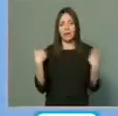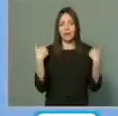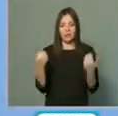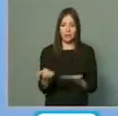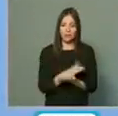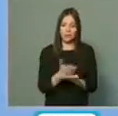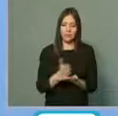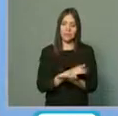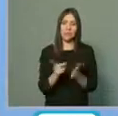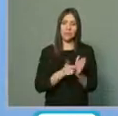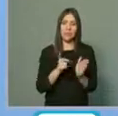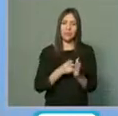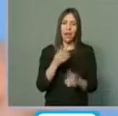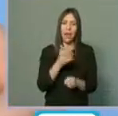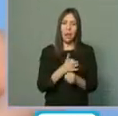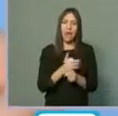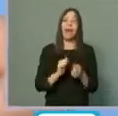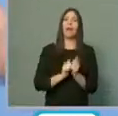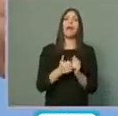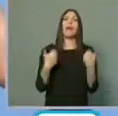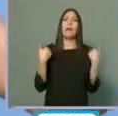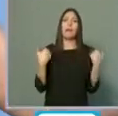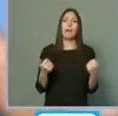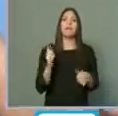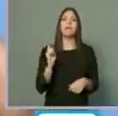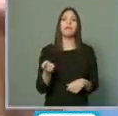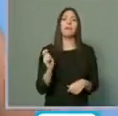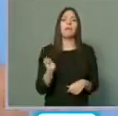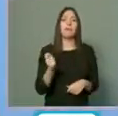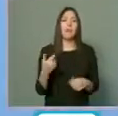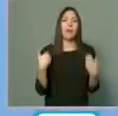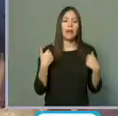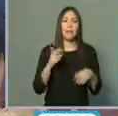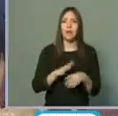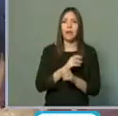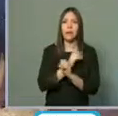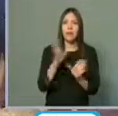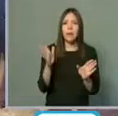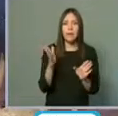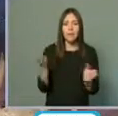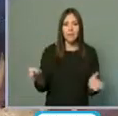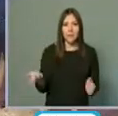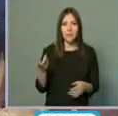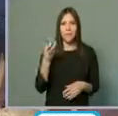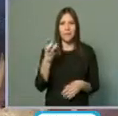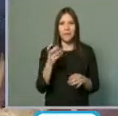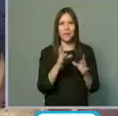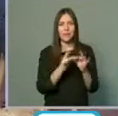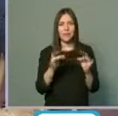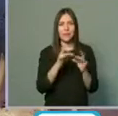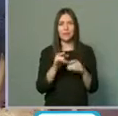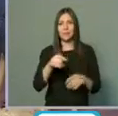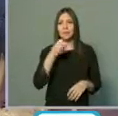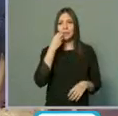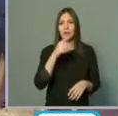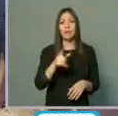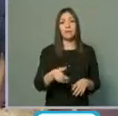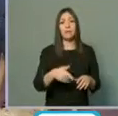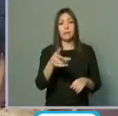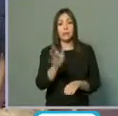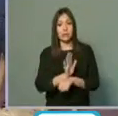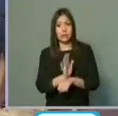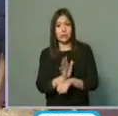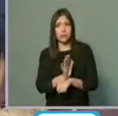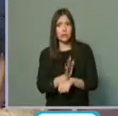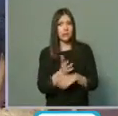un diccionario actual y también entender el por qué y en qué terminan estos dichos. Exactamente, ¿no? y porque aparte es a ver al cine